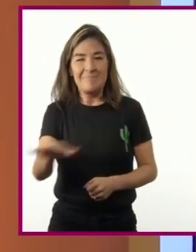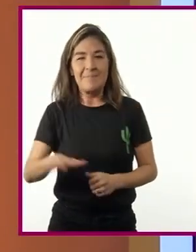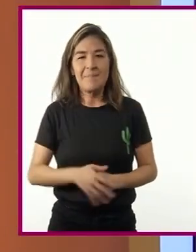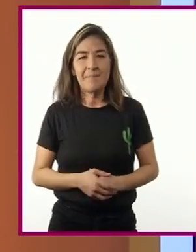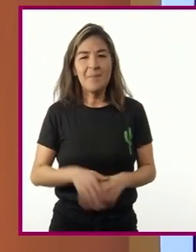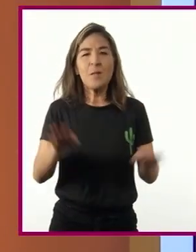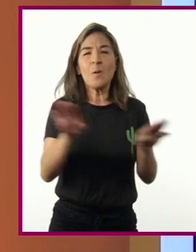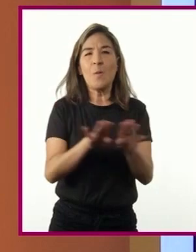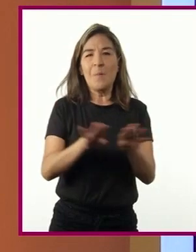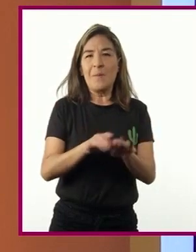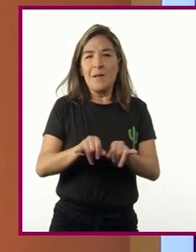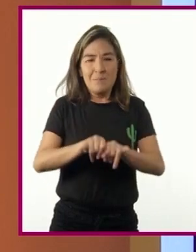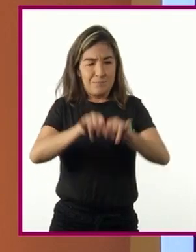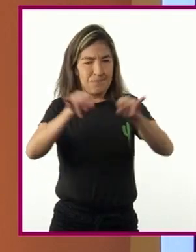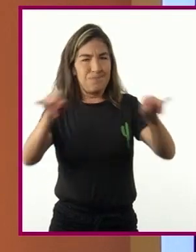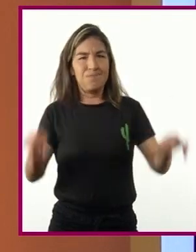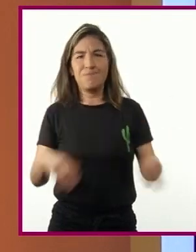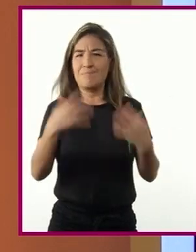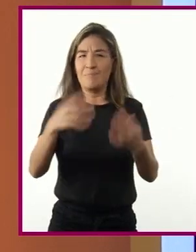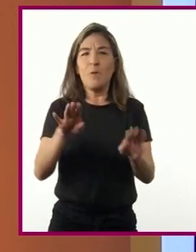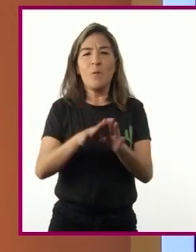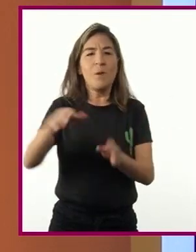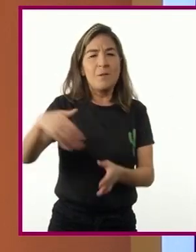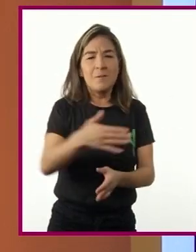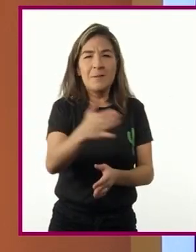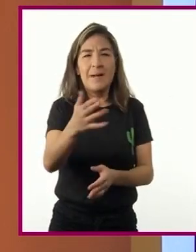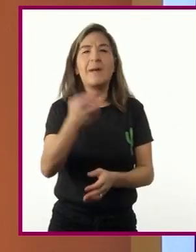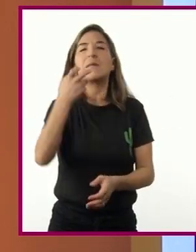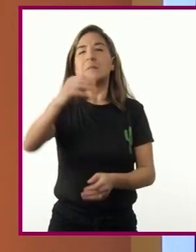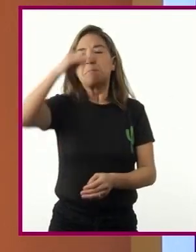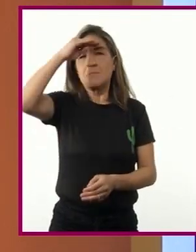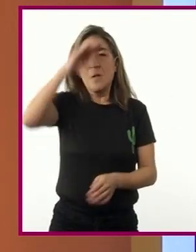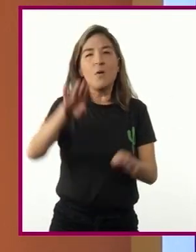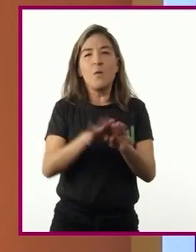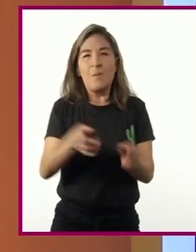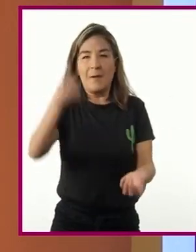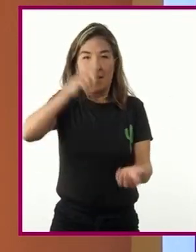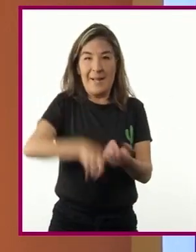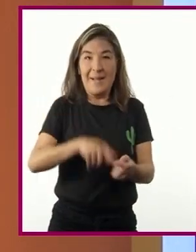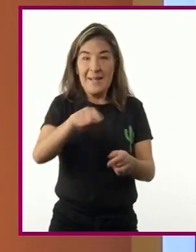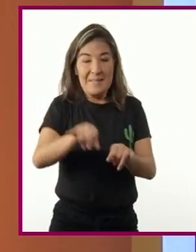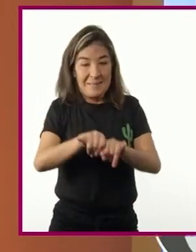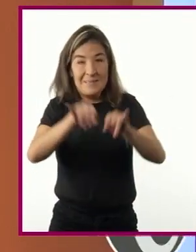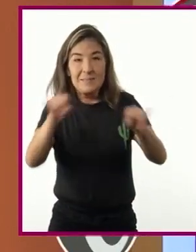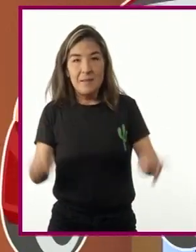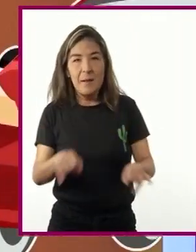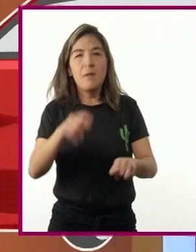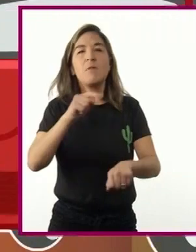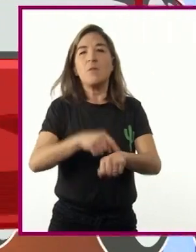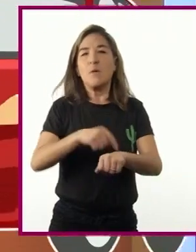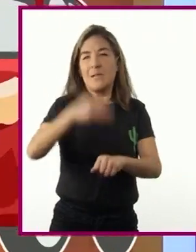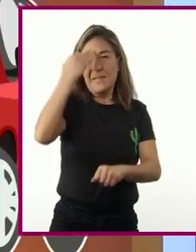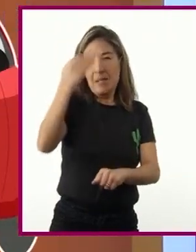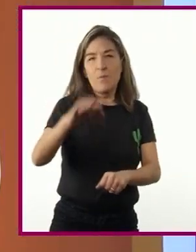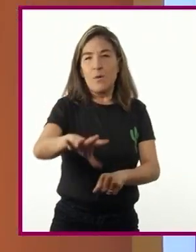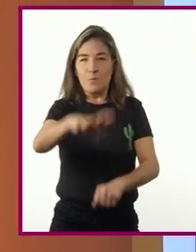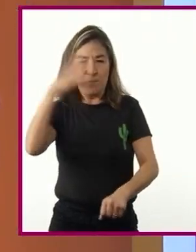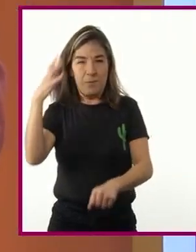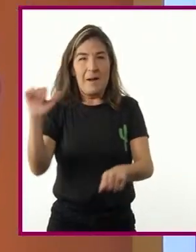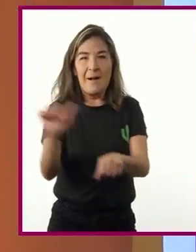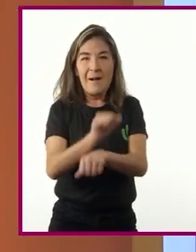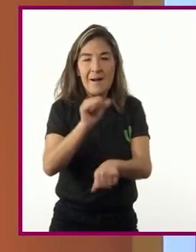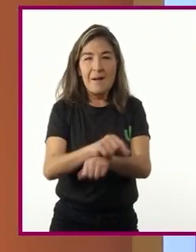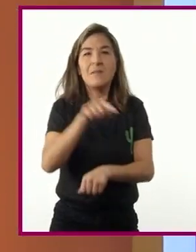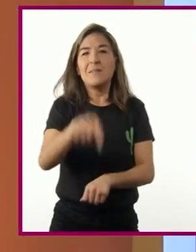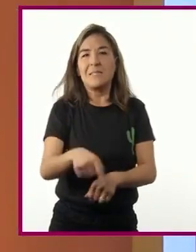Son distancias muy grandes para recorrer. Si pensáramos recorrer esa distancia a la velocidad promedio de un automóvil,